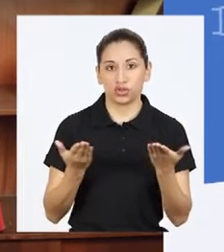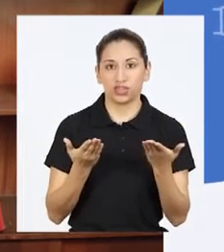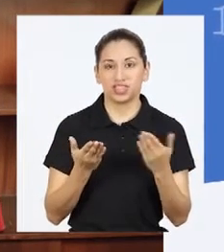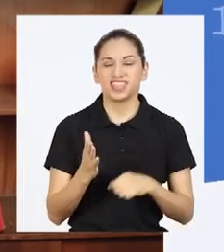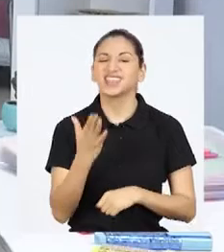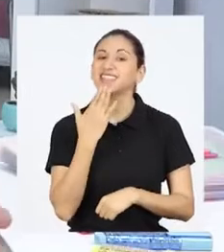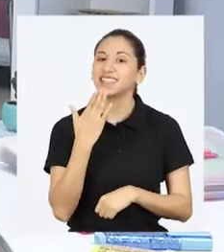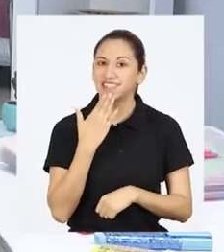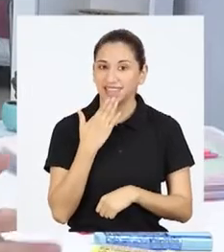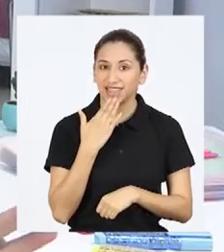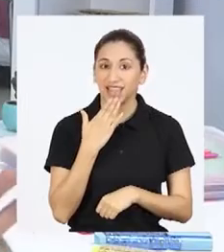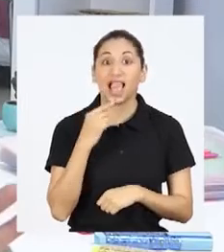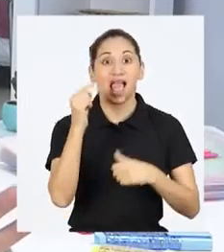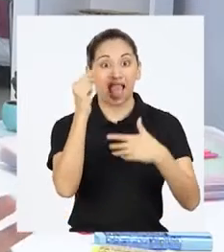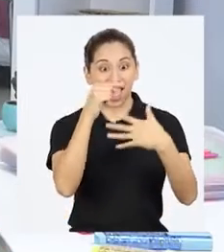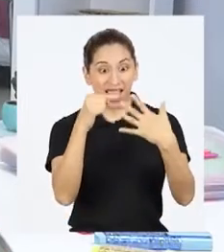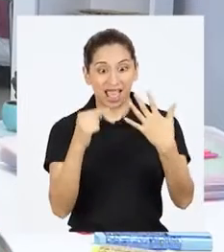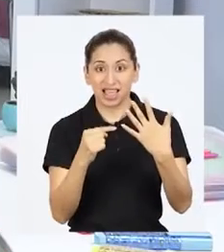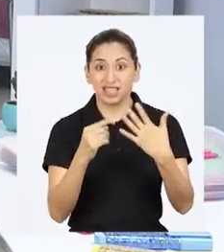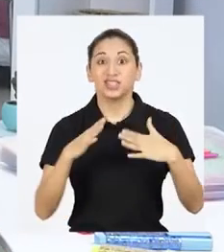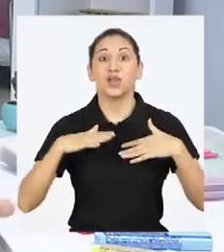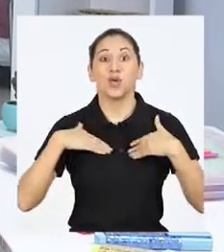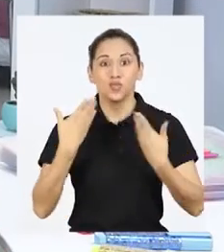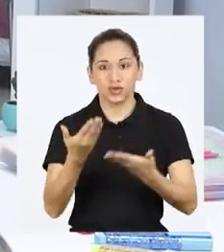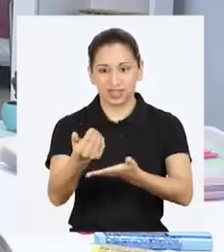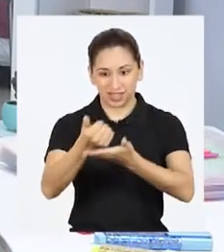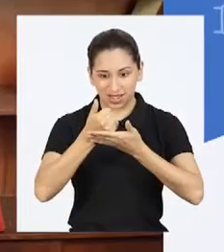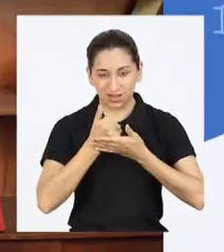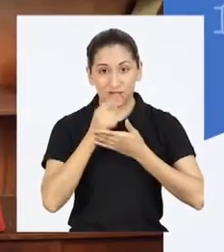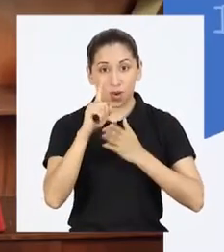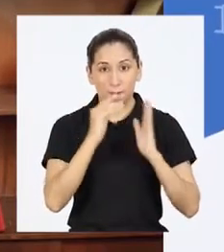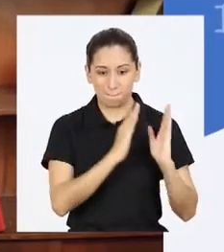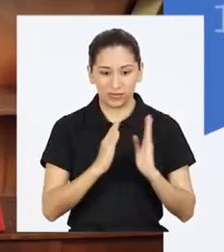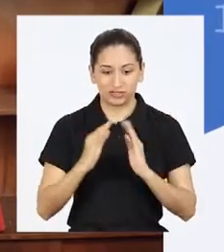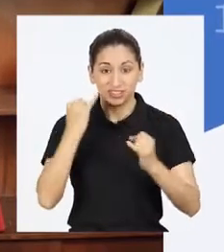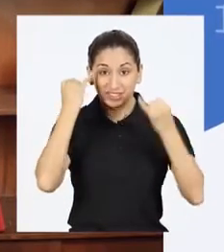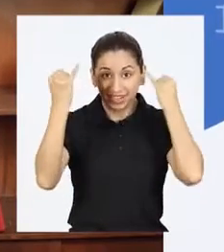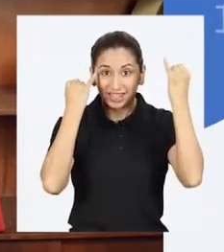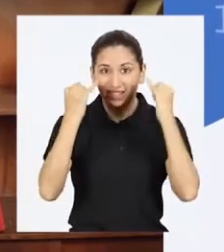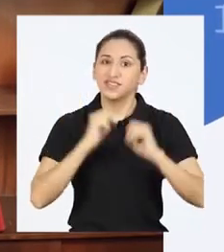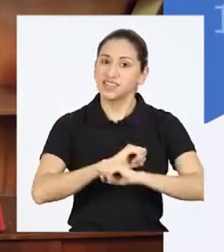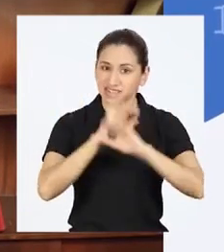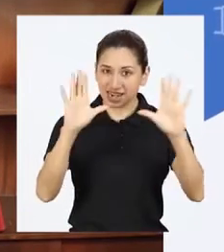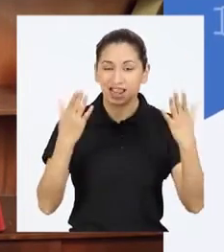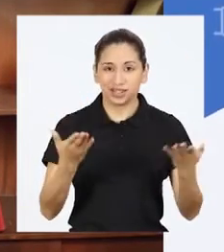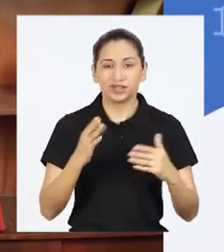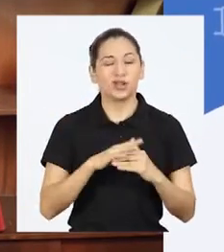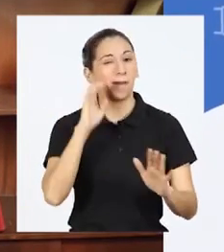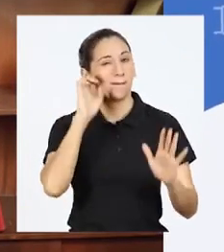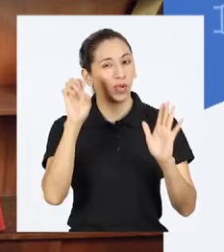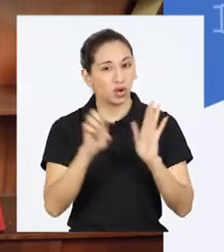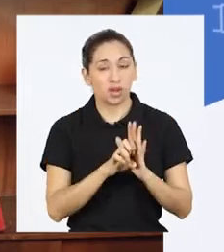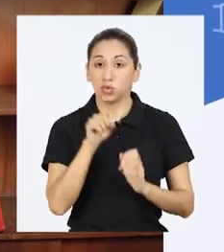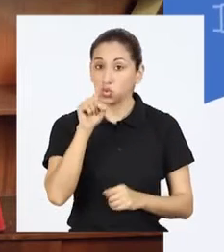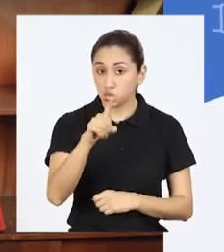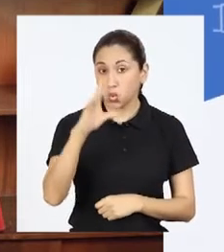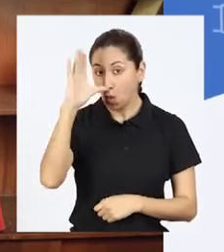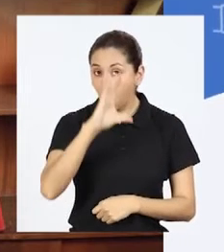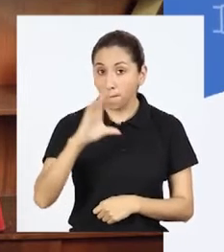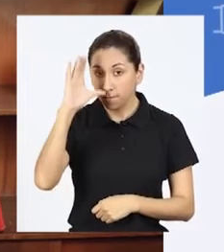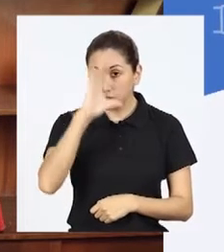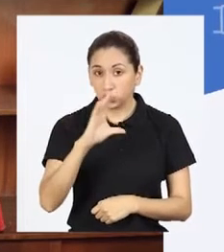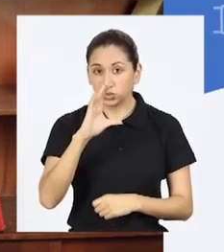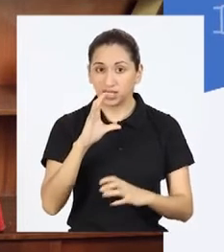¿Y quién? ¿Con estas preguntas podría facilitar el proceso creativo? ¡Claro! Por ejemplo, si lo que buscas